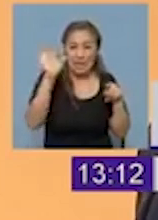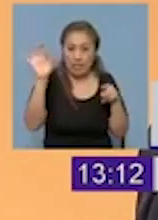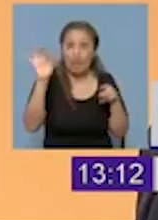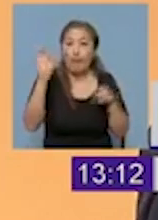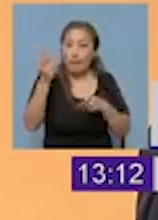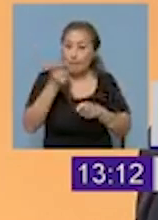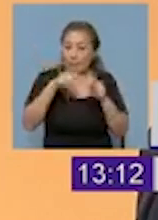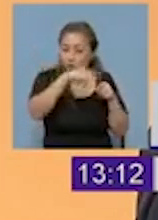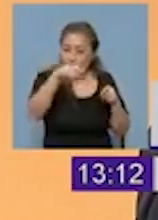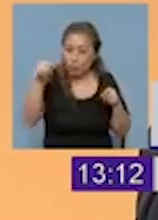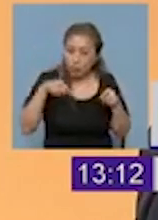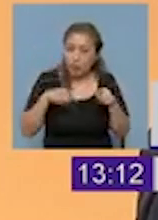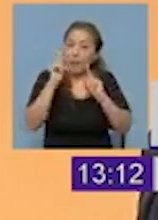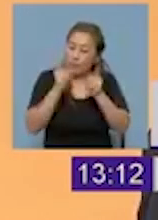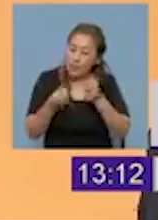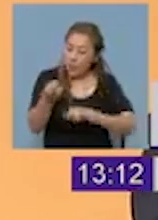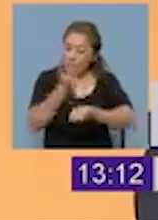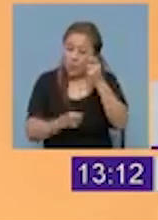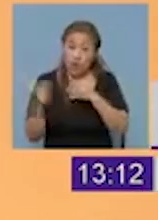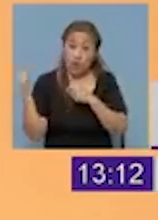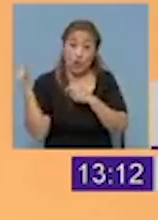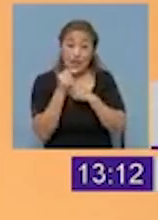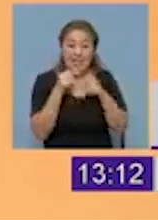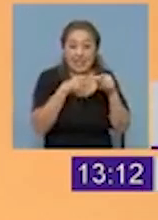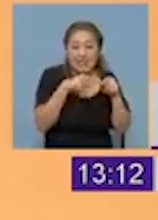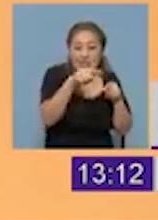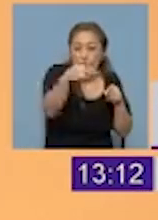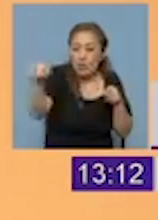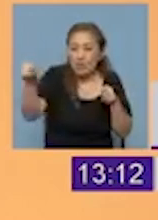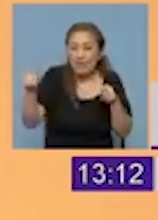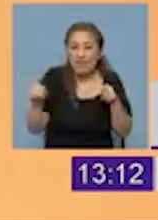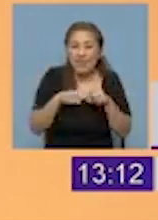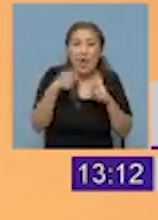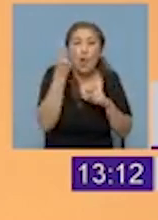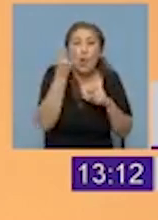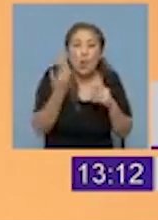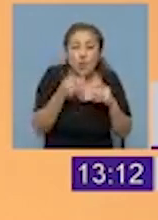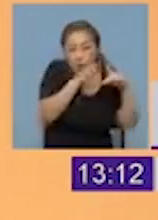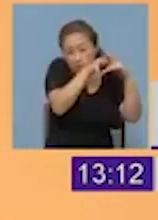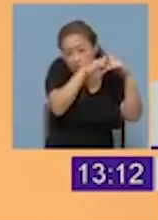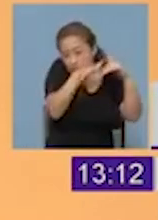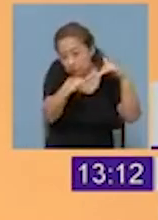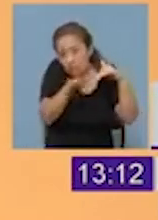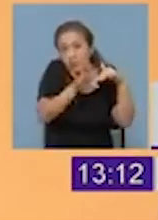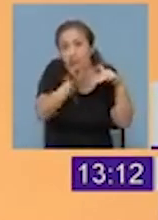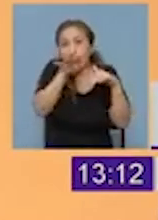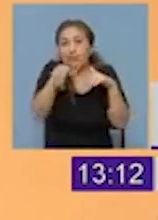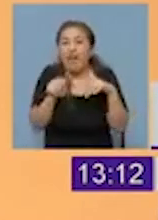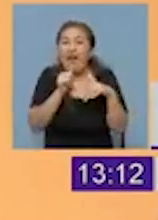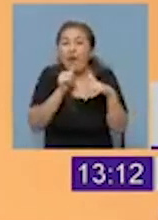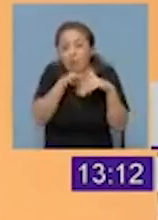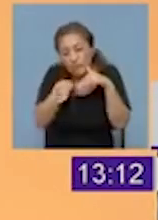comerciales que eran las viviendas que estaban en la manzana 12 que parte la manzana 1 la manzana 2 en donde